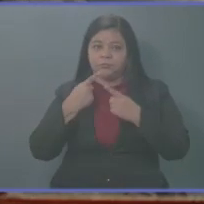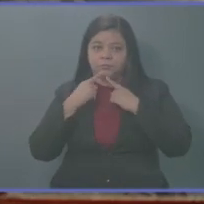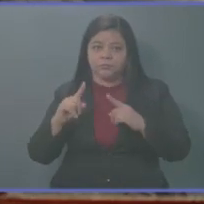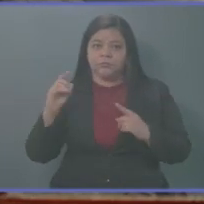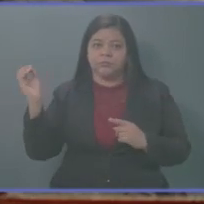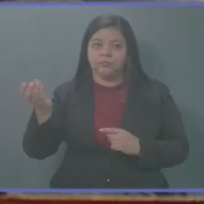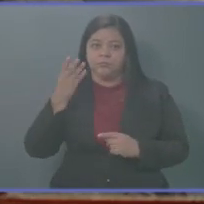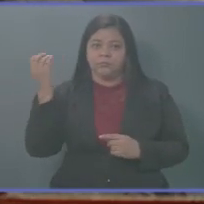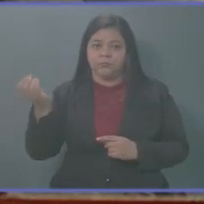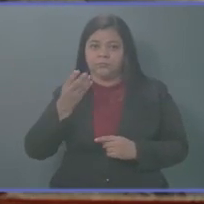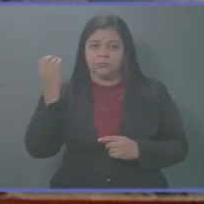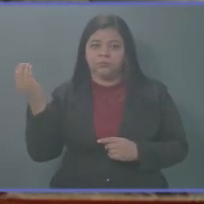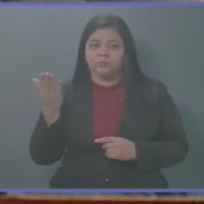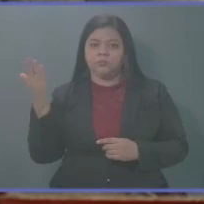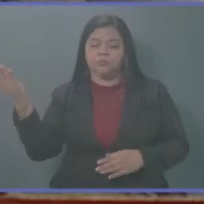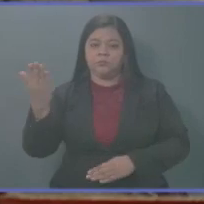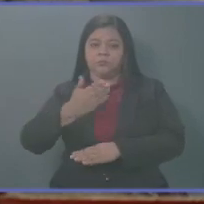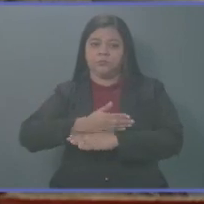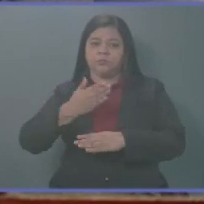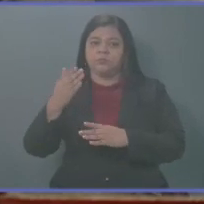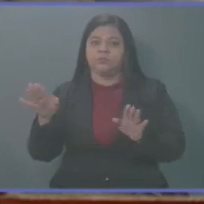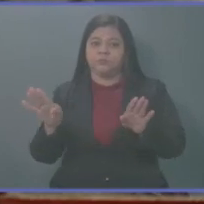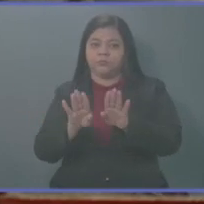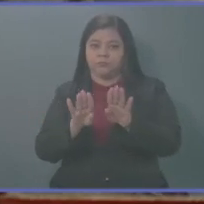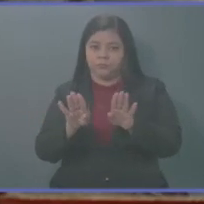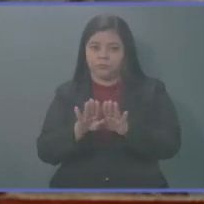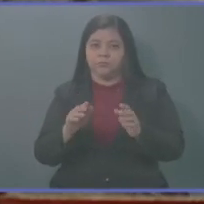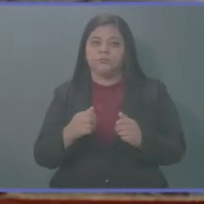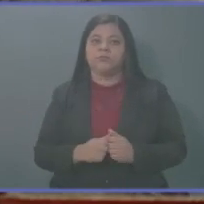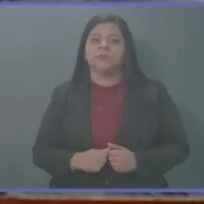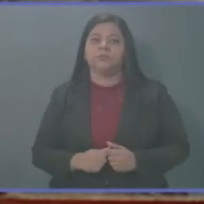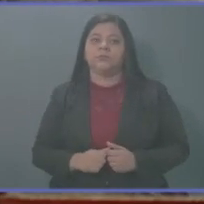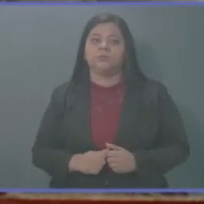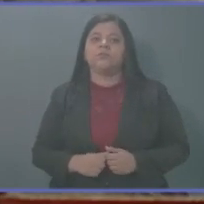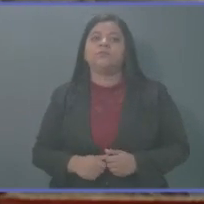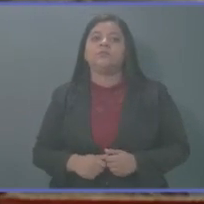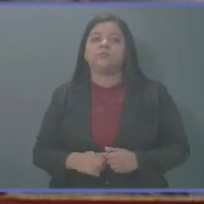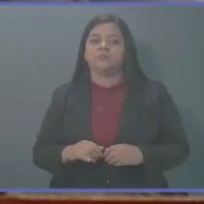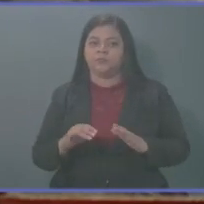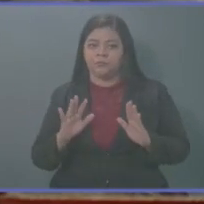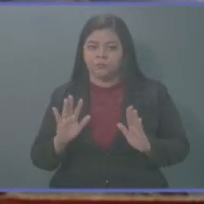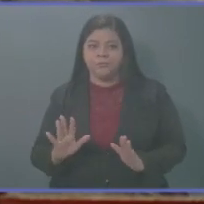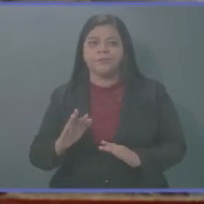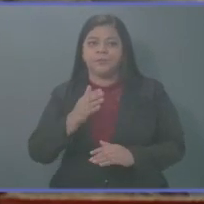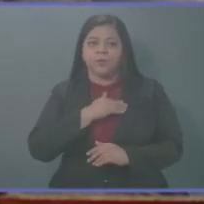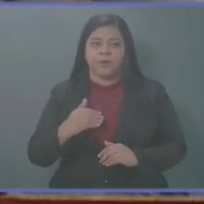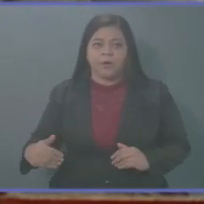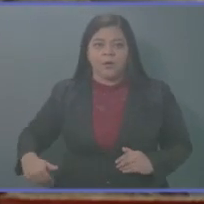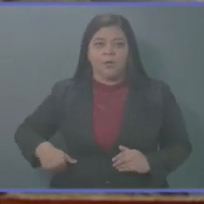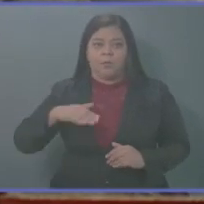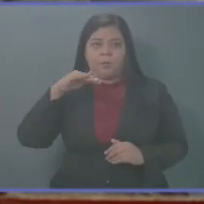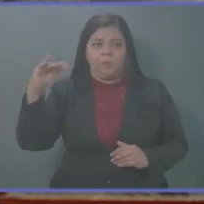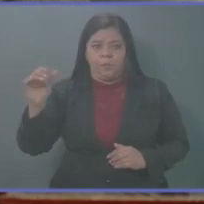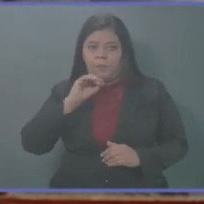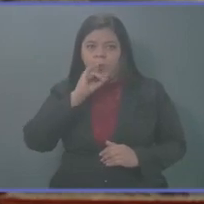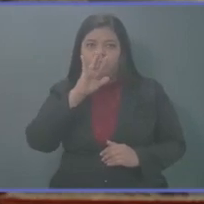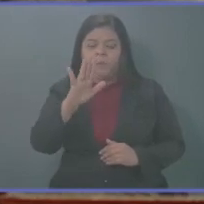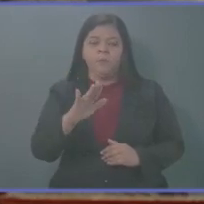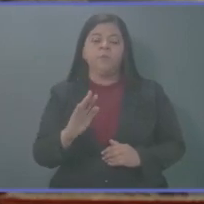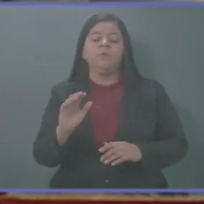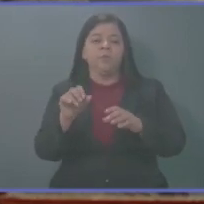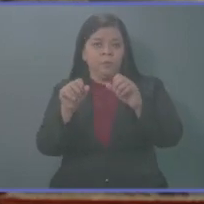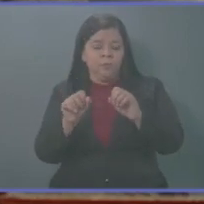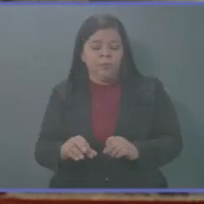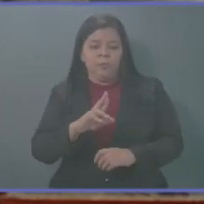del estado de emergencia por la pandemia del virus COVID-19. Por otro lado, el presidente de la República manifiesta que la capacidad